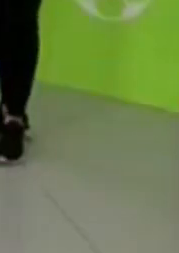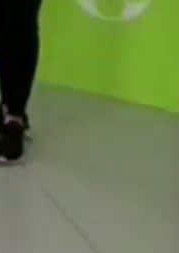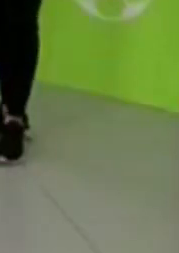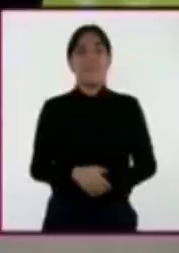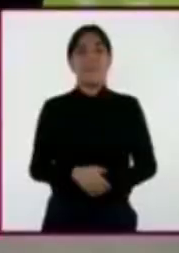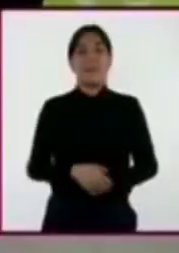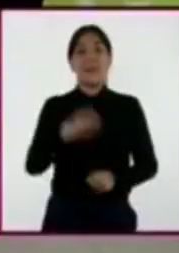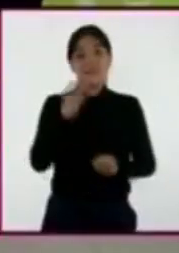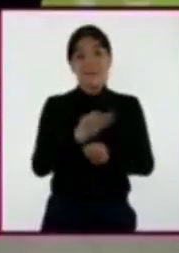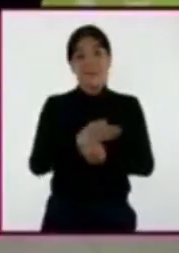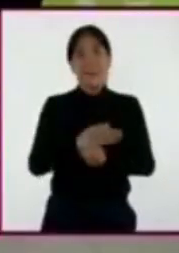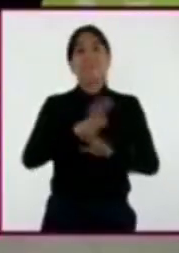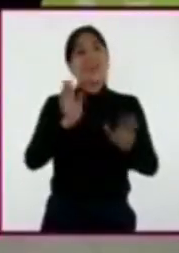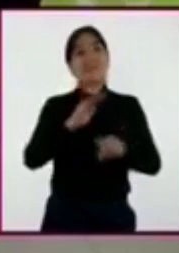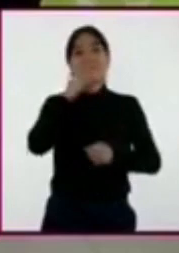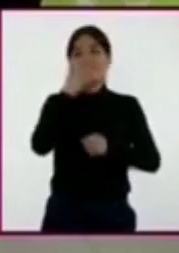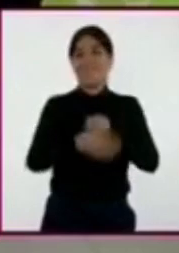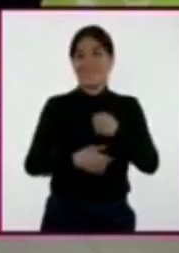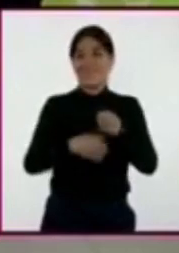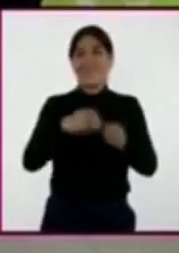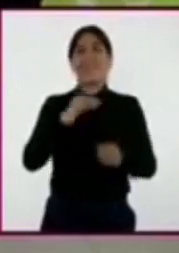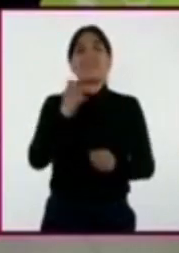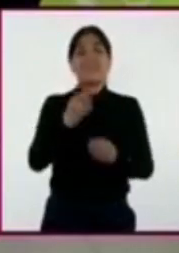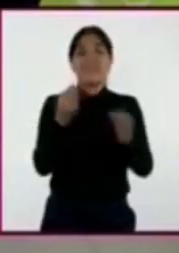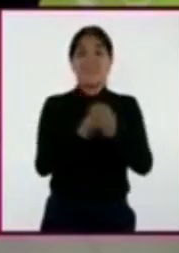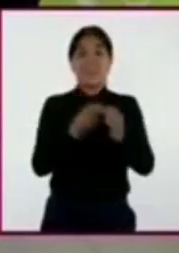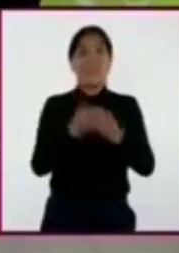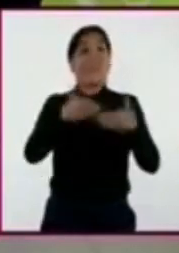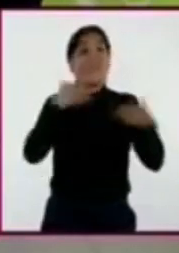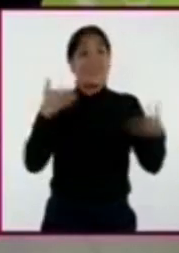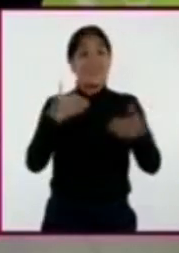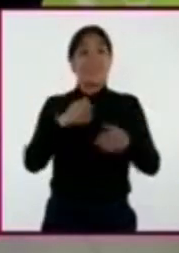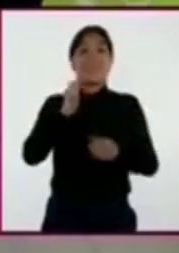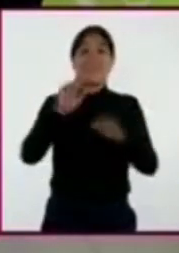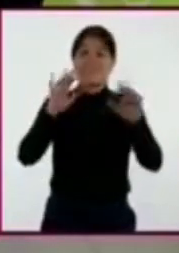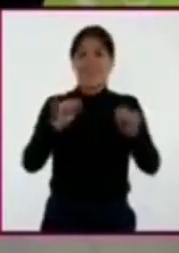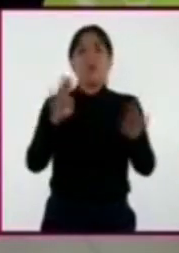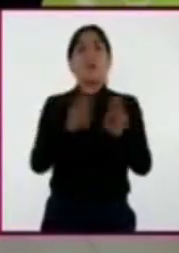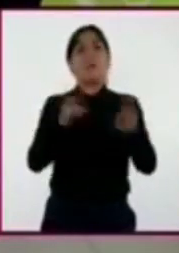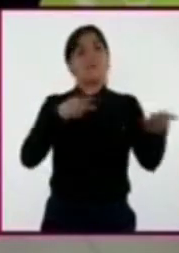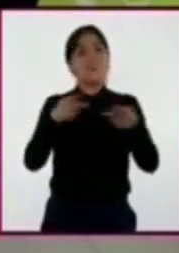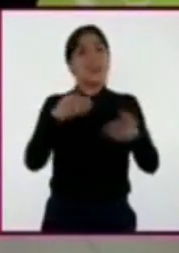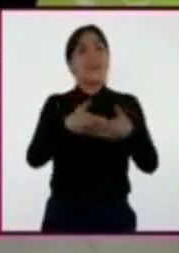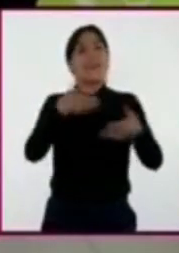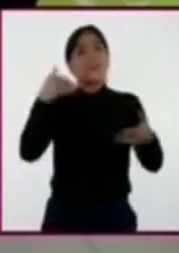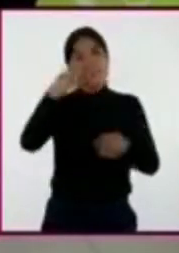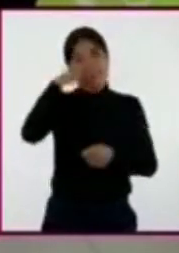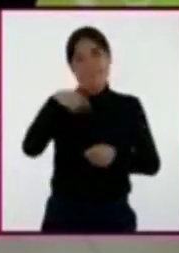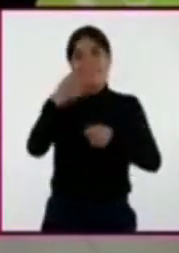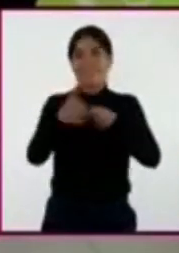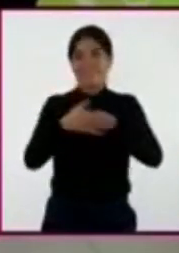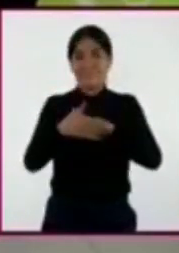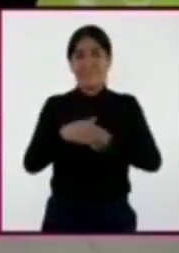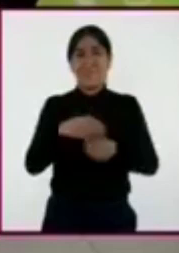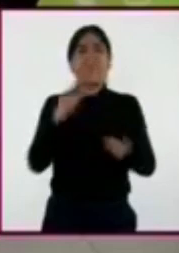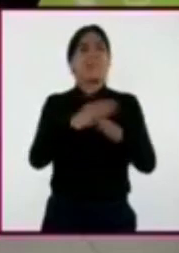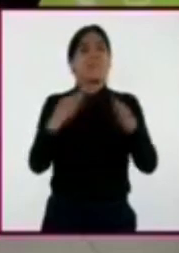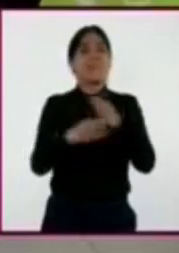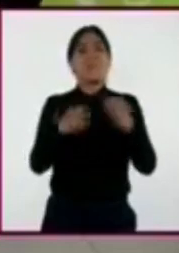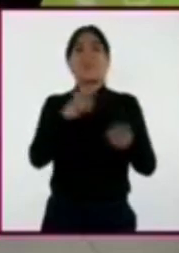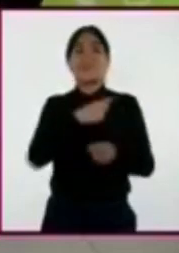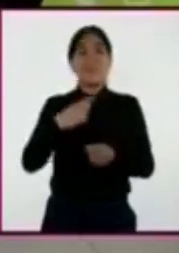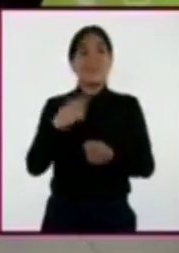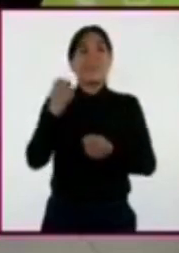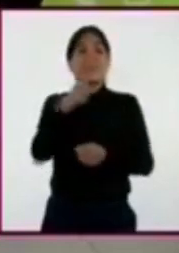Nos encontramos en el final de nuestra sesión, pero antes de despedirnos, les pedimos prepararnos para la próxima. ¿Qué materiales deben